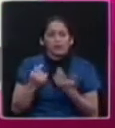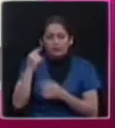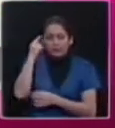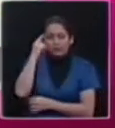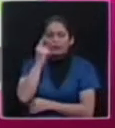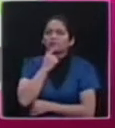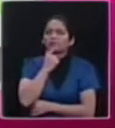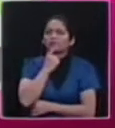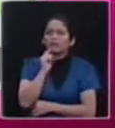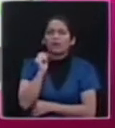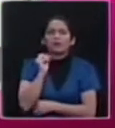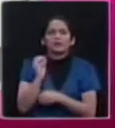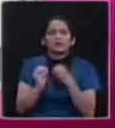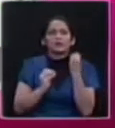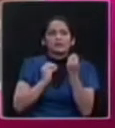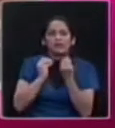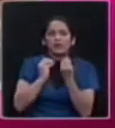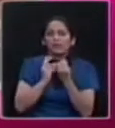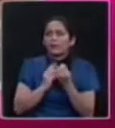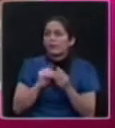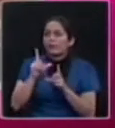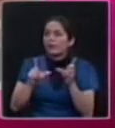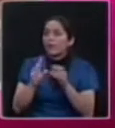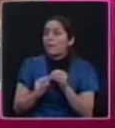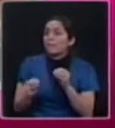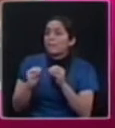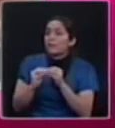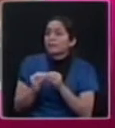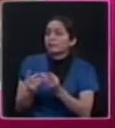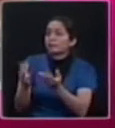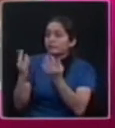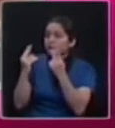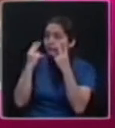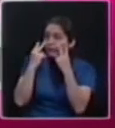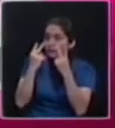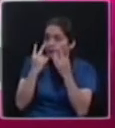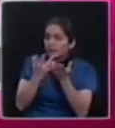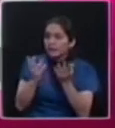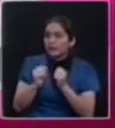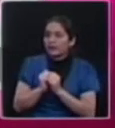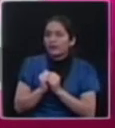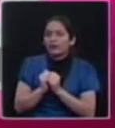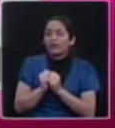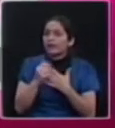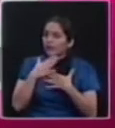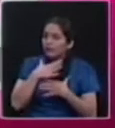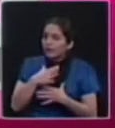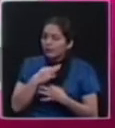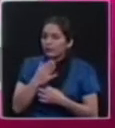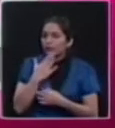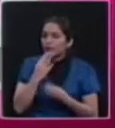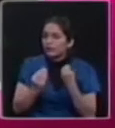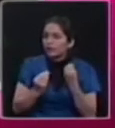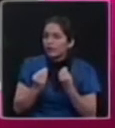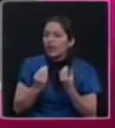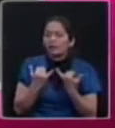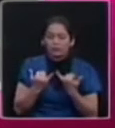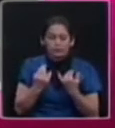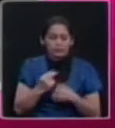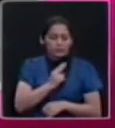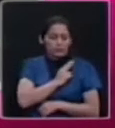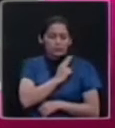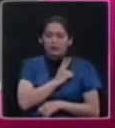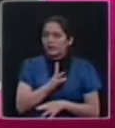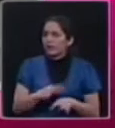cómo desarrollar nuevos públicos, cómo generar otro tipo de consumo. Y para eso las universidades son muy importantes y